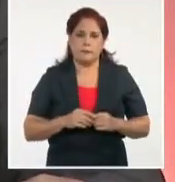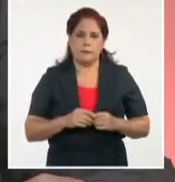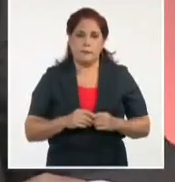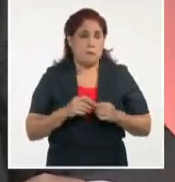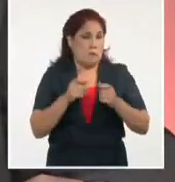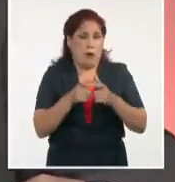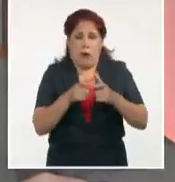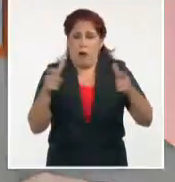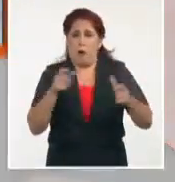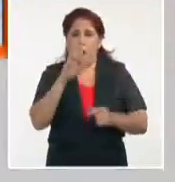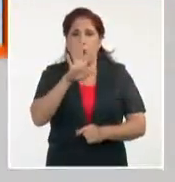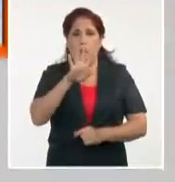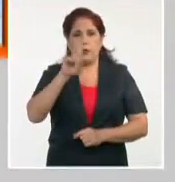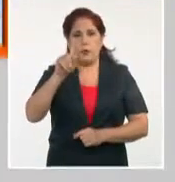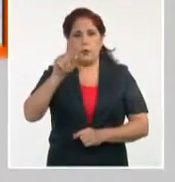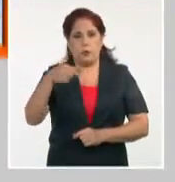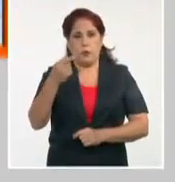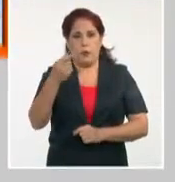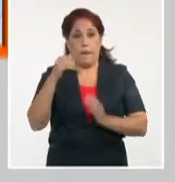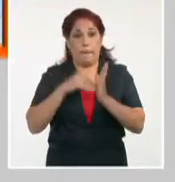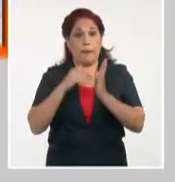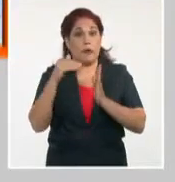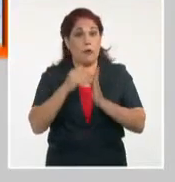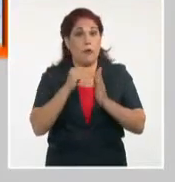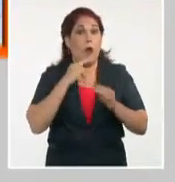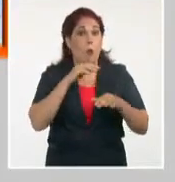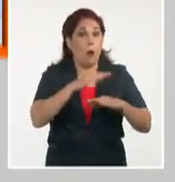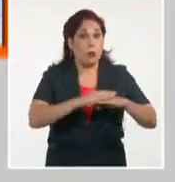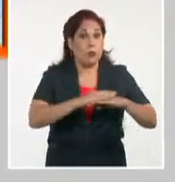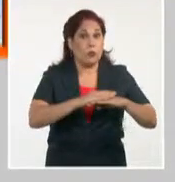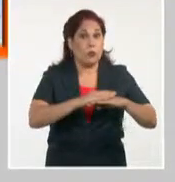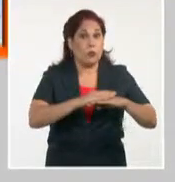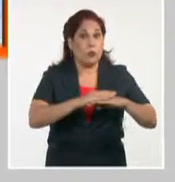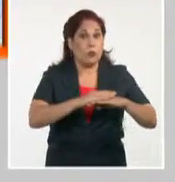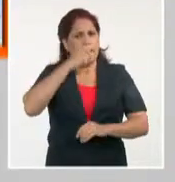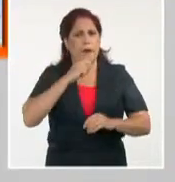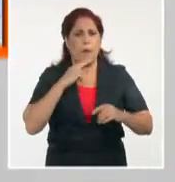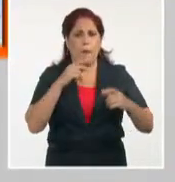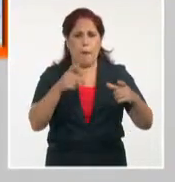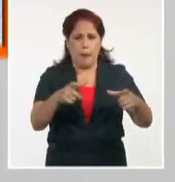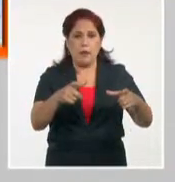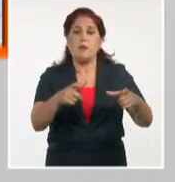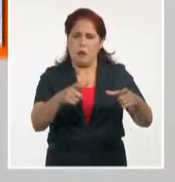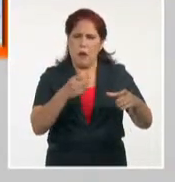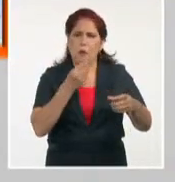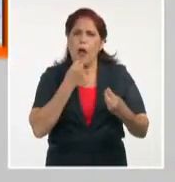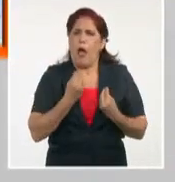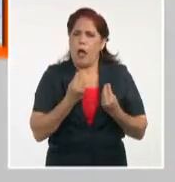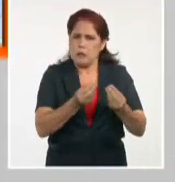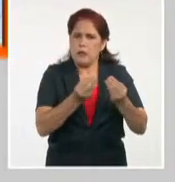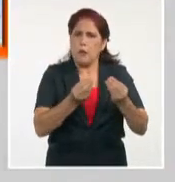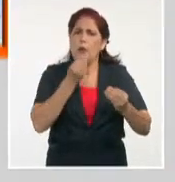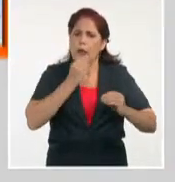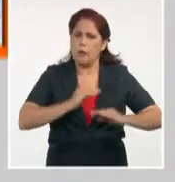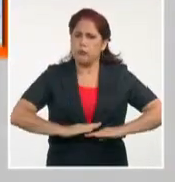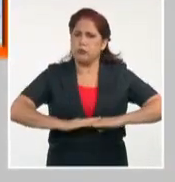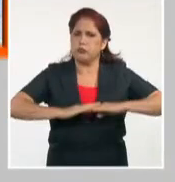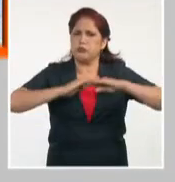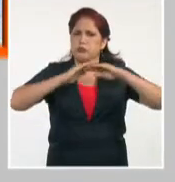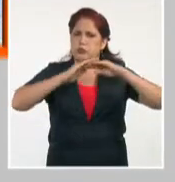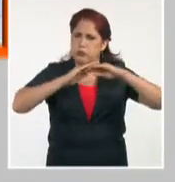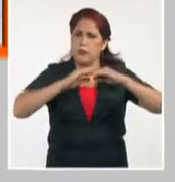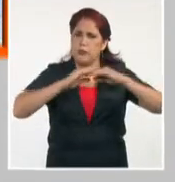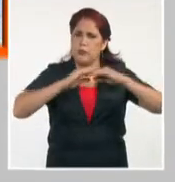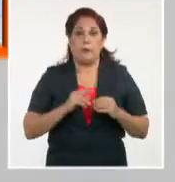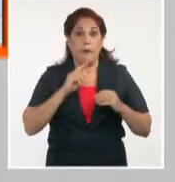con 41,7 millones, y la Sasa sabemos que todavía va a seguir creciendo su volumen. Una presa